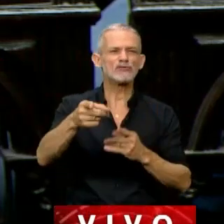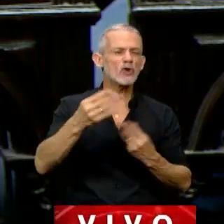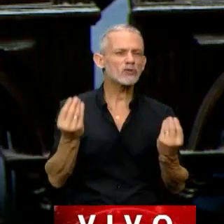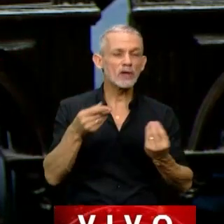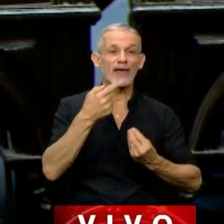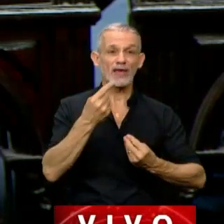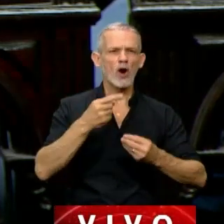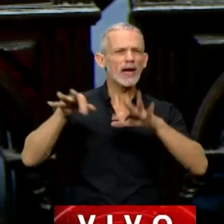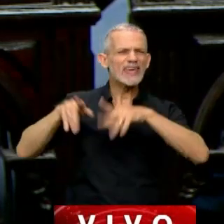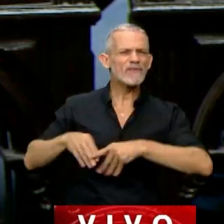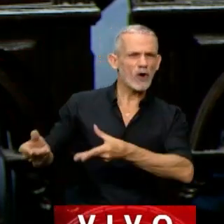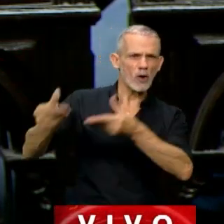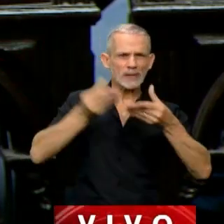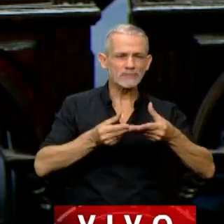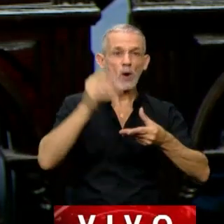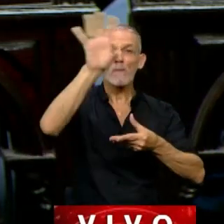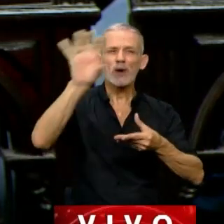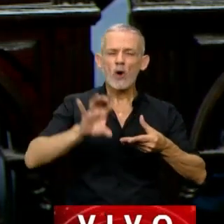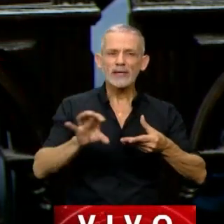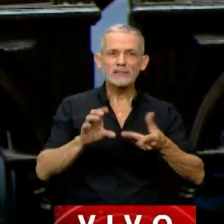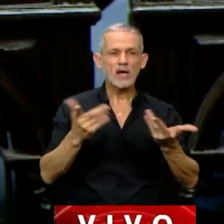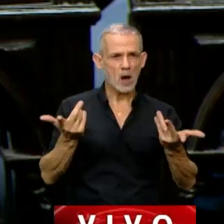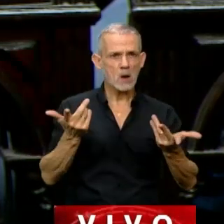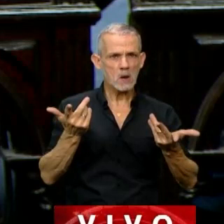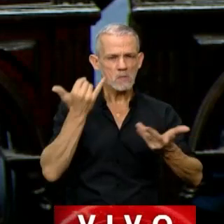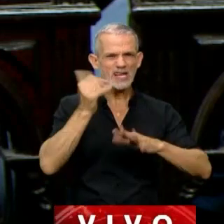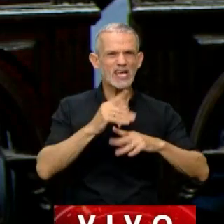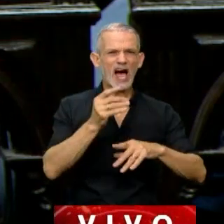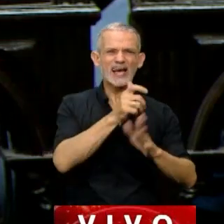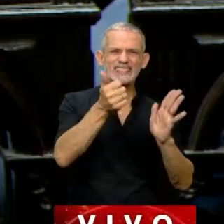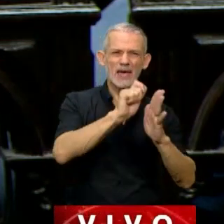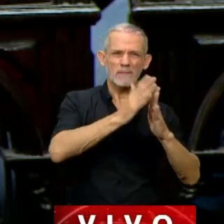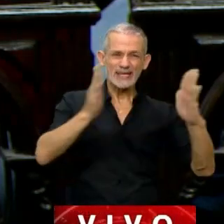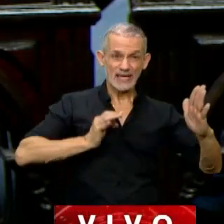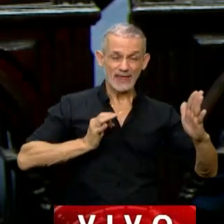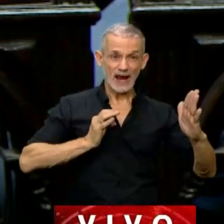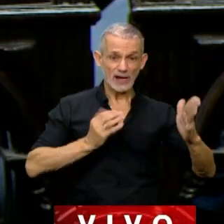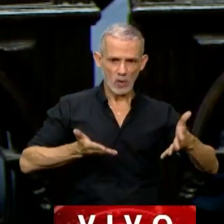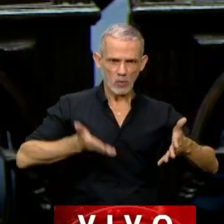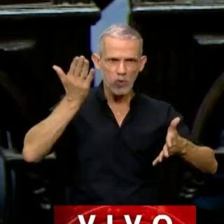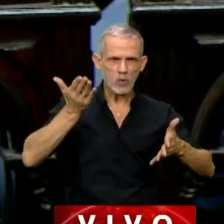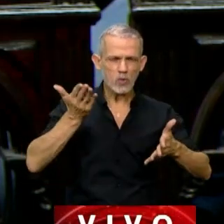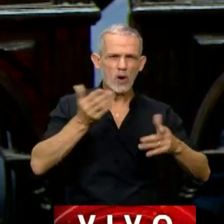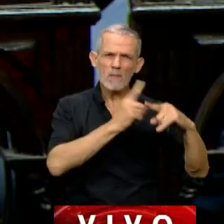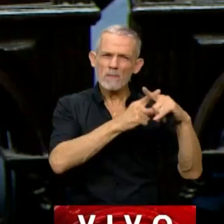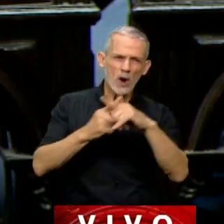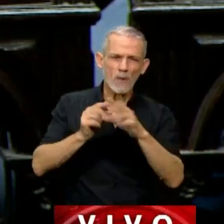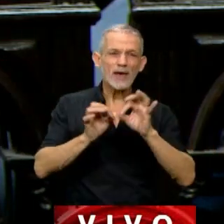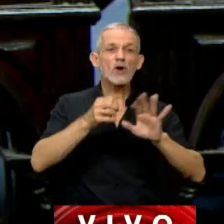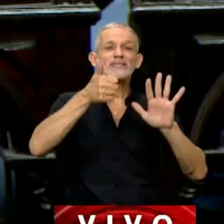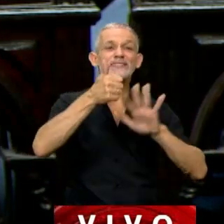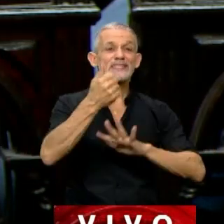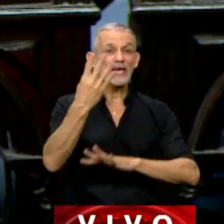especializados las provincias cerraron la mitad del año con un incremento nominal promedio del